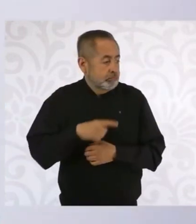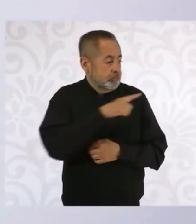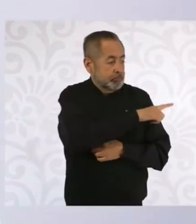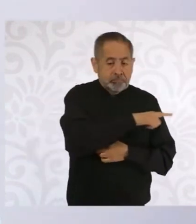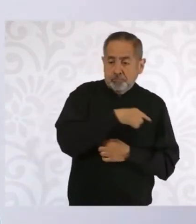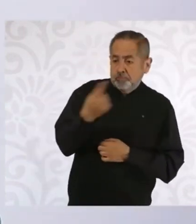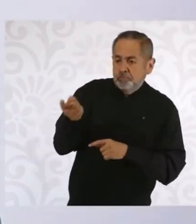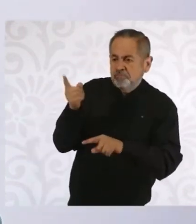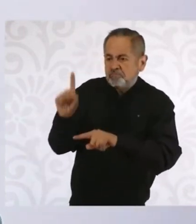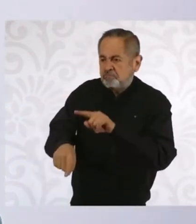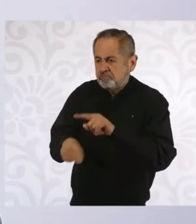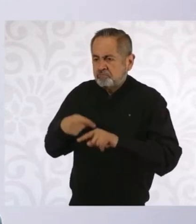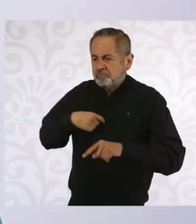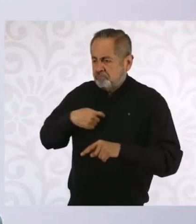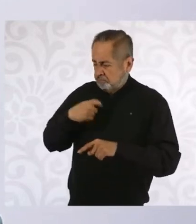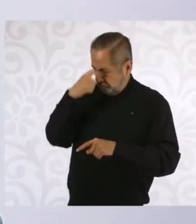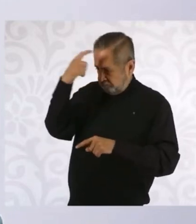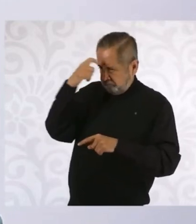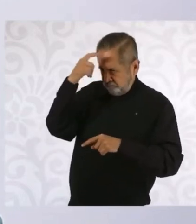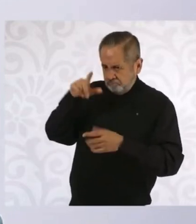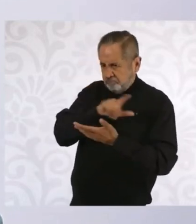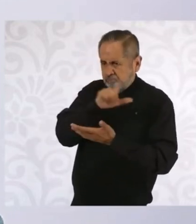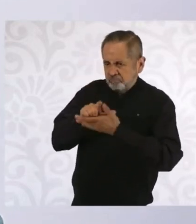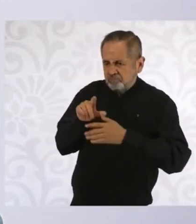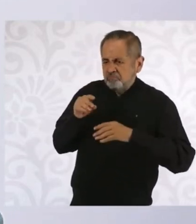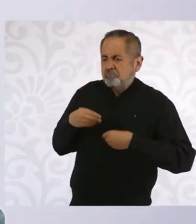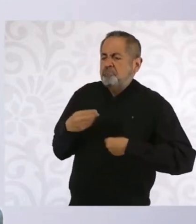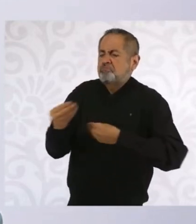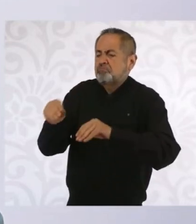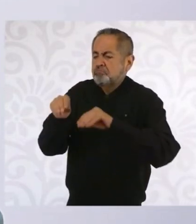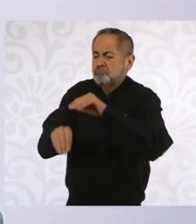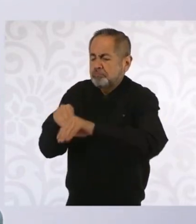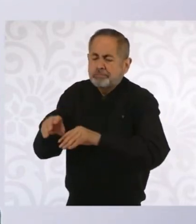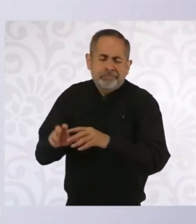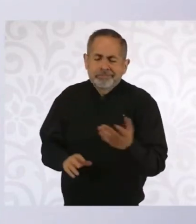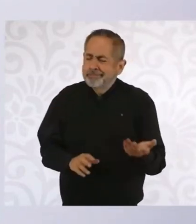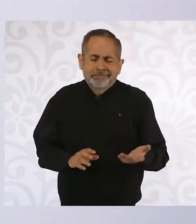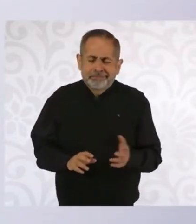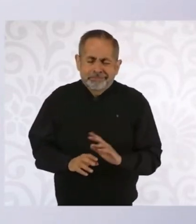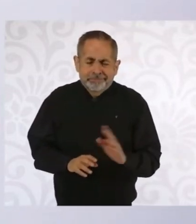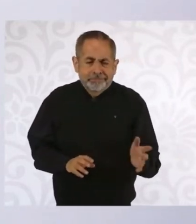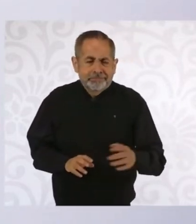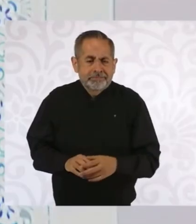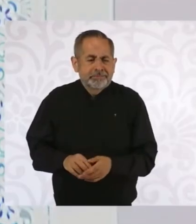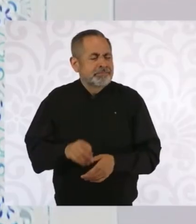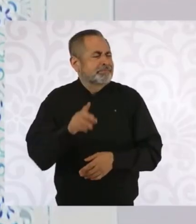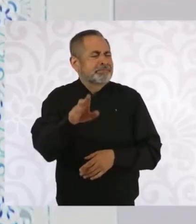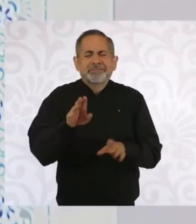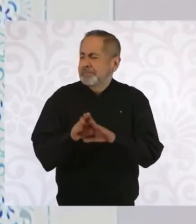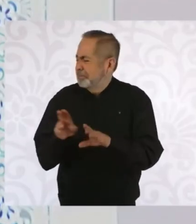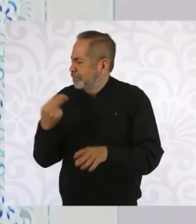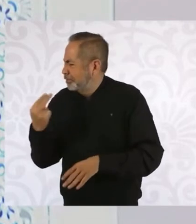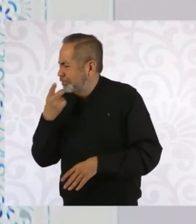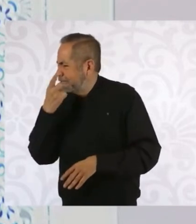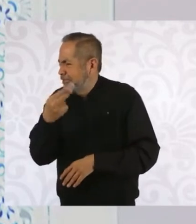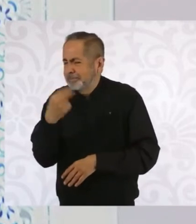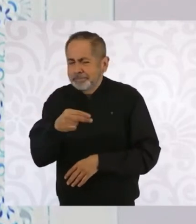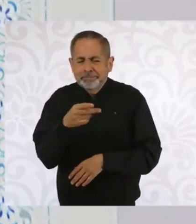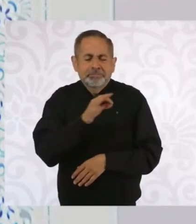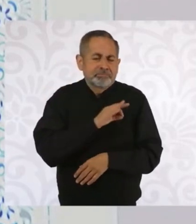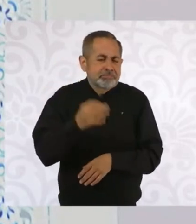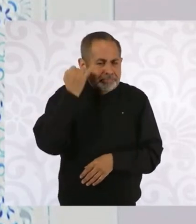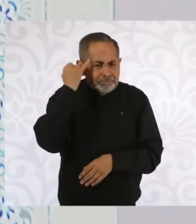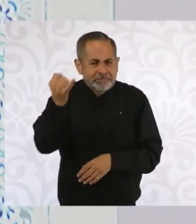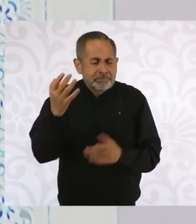modificaciones históricas. El único lugar en donde se estaban quedando muchos traidores a la patria,